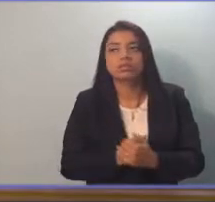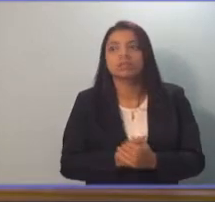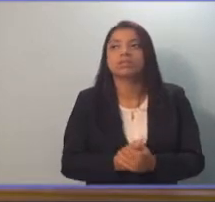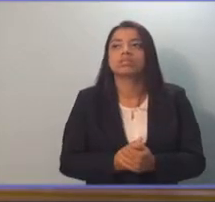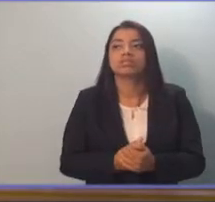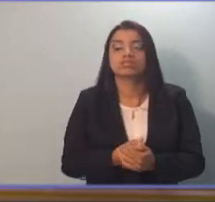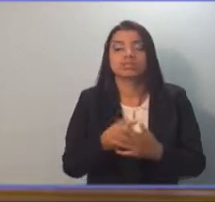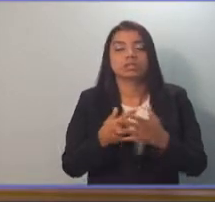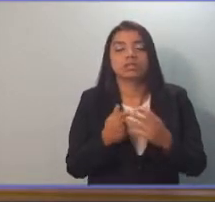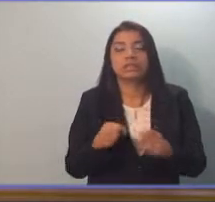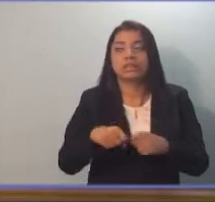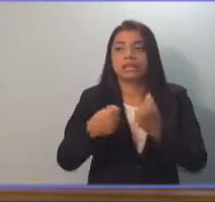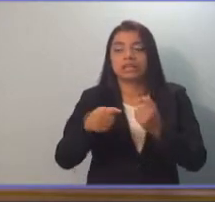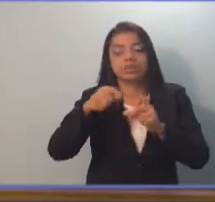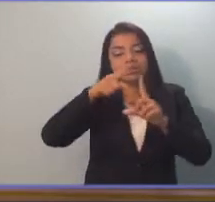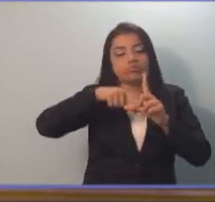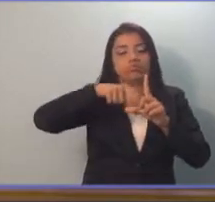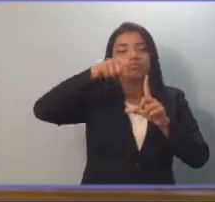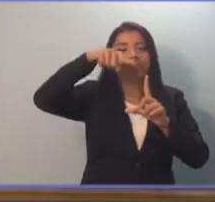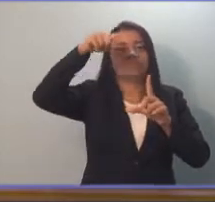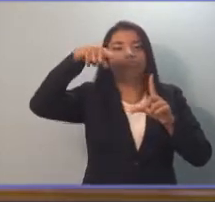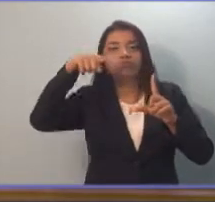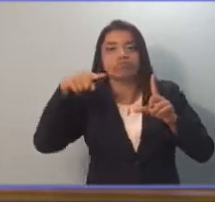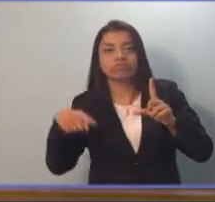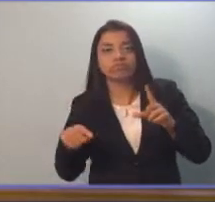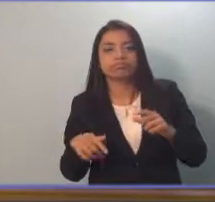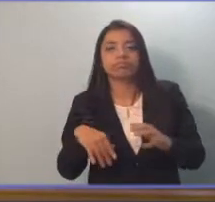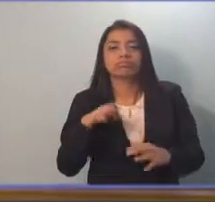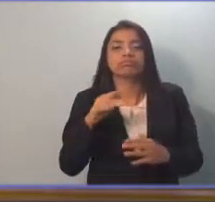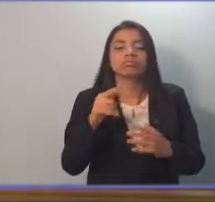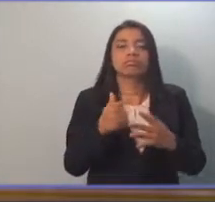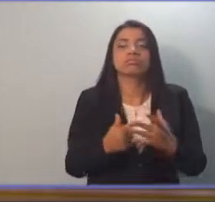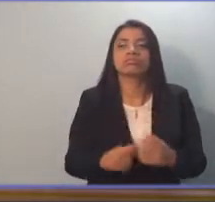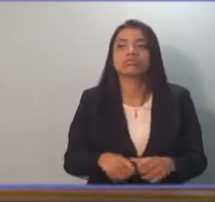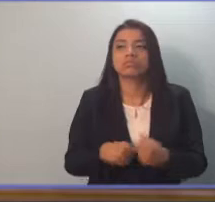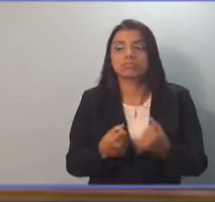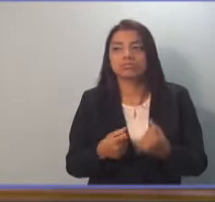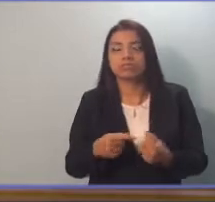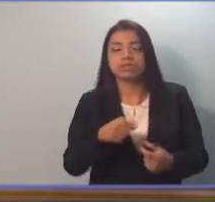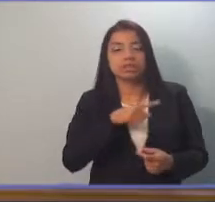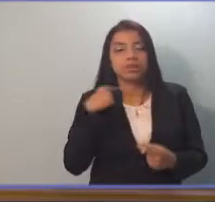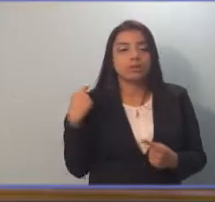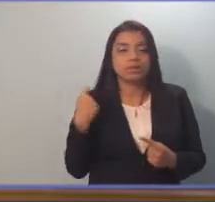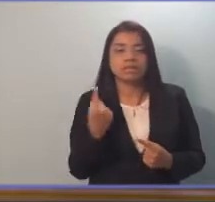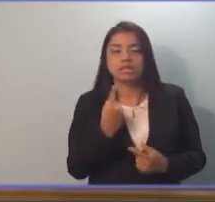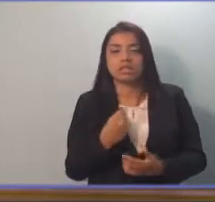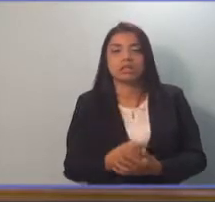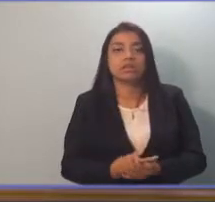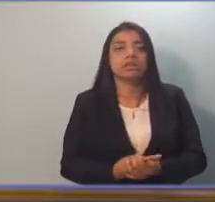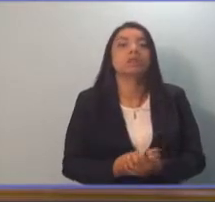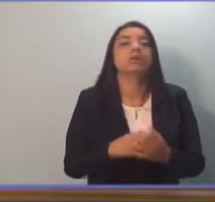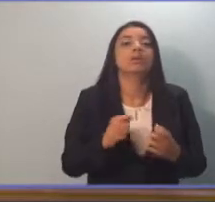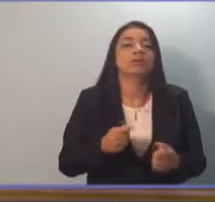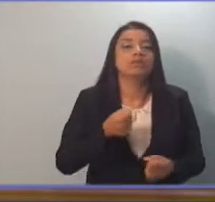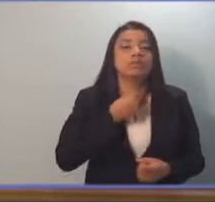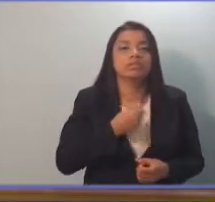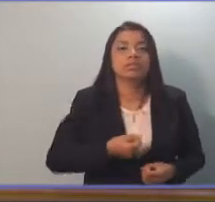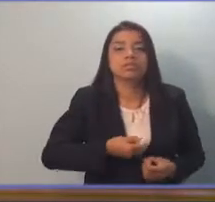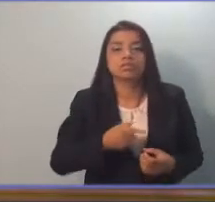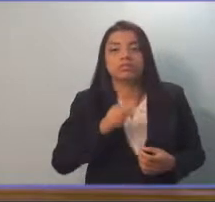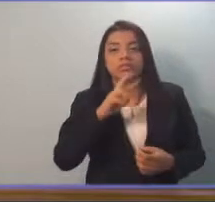índices delincuenciales en nuestro país, principalmente del delito de homicidio. Podemos informar que en el